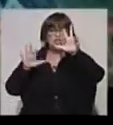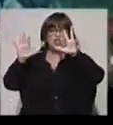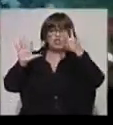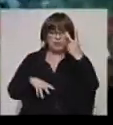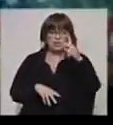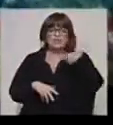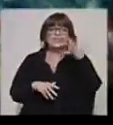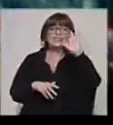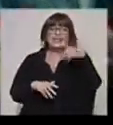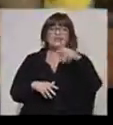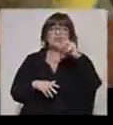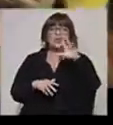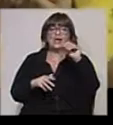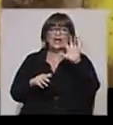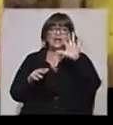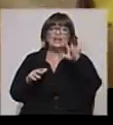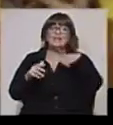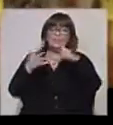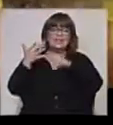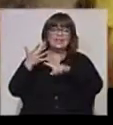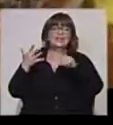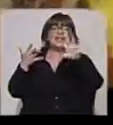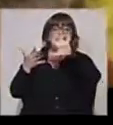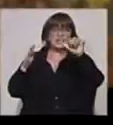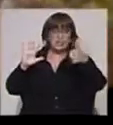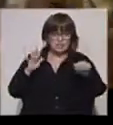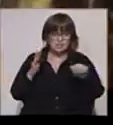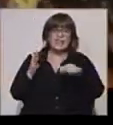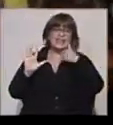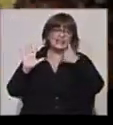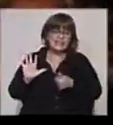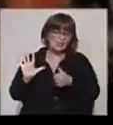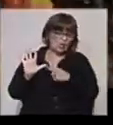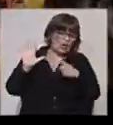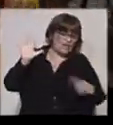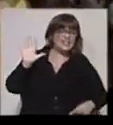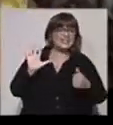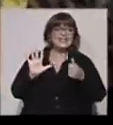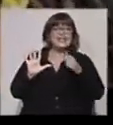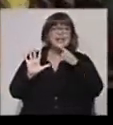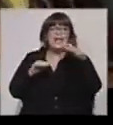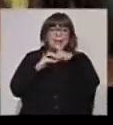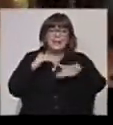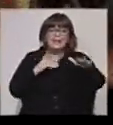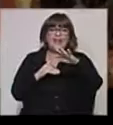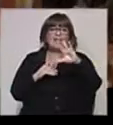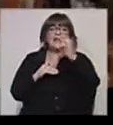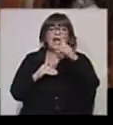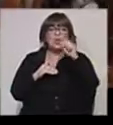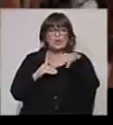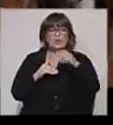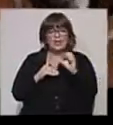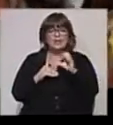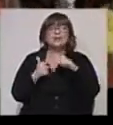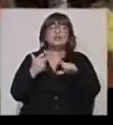Sandunga 570, quinta la Generación Lugola con 560. Y del sexto al décimo, la Explanada 544, Calumquembé 530,